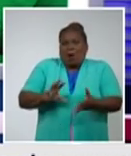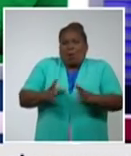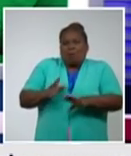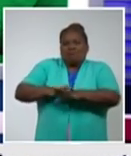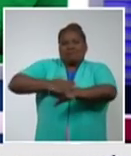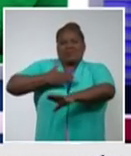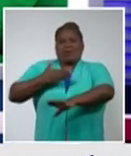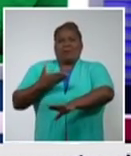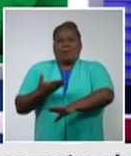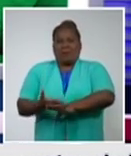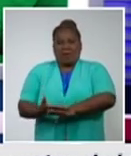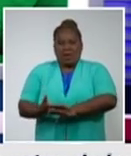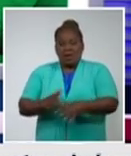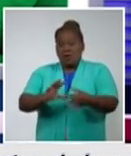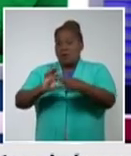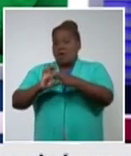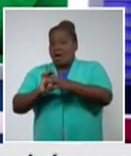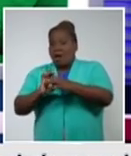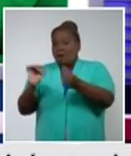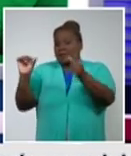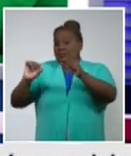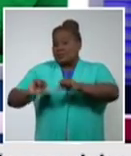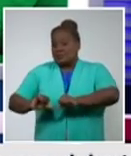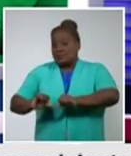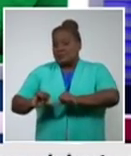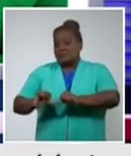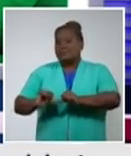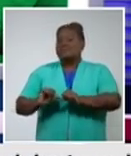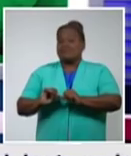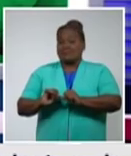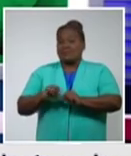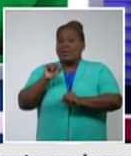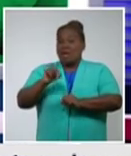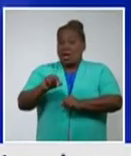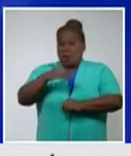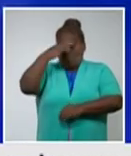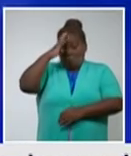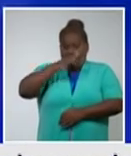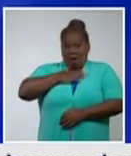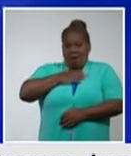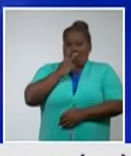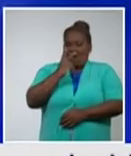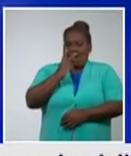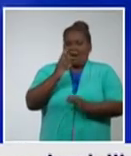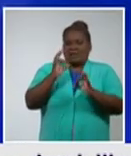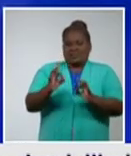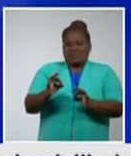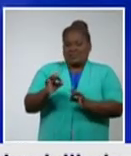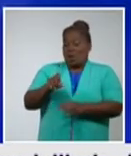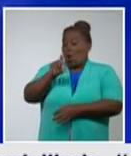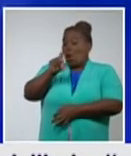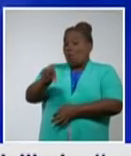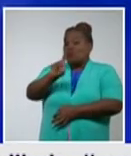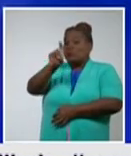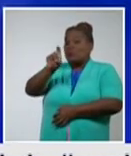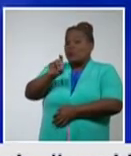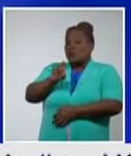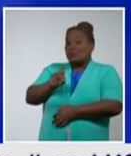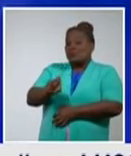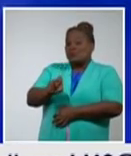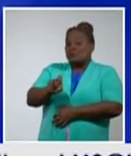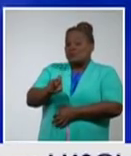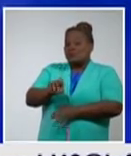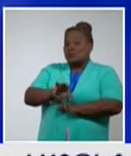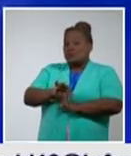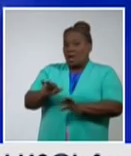hacia grave, hacia crítico y demás. Pero esos son nuestros protocolos de tratamiento. Doctor, una última pregunta y me quedan solo unos 3 minutos. Hay